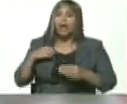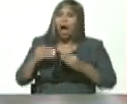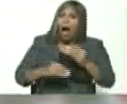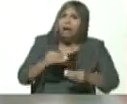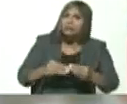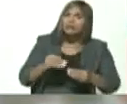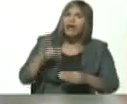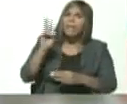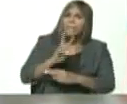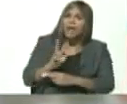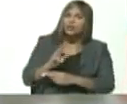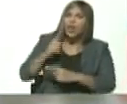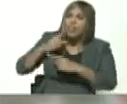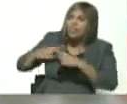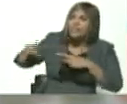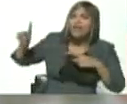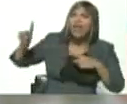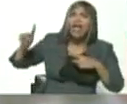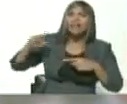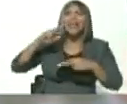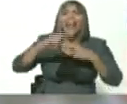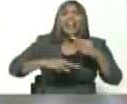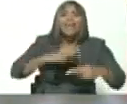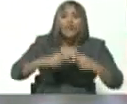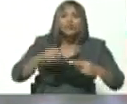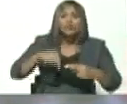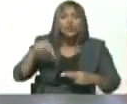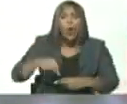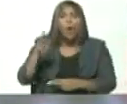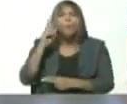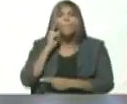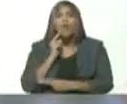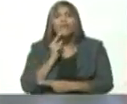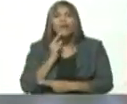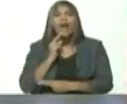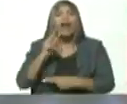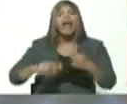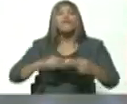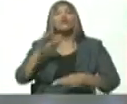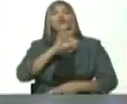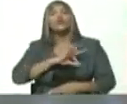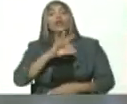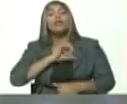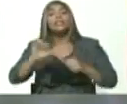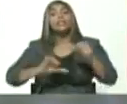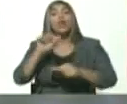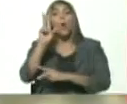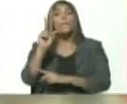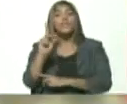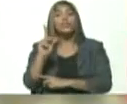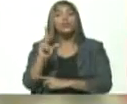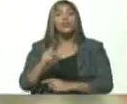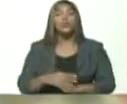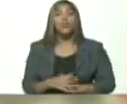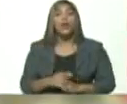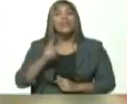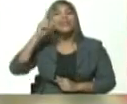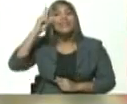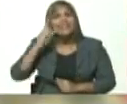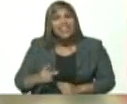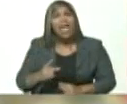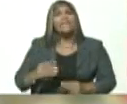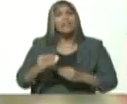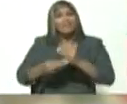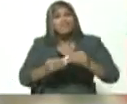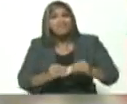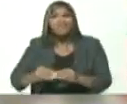la revolución bolivariana, la revolución socialista del siglo XXI. Tenemos que